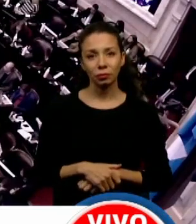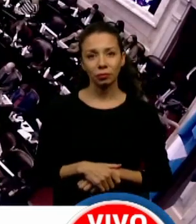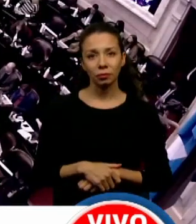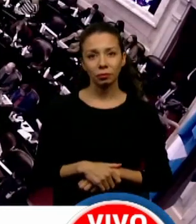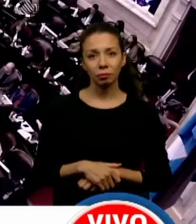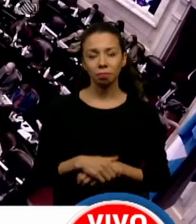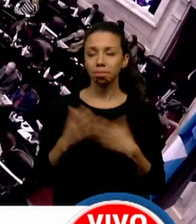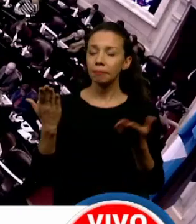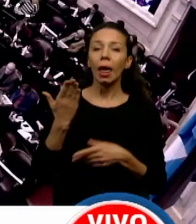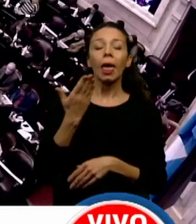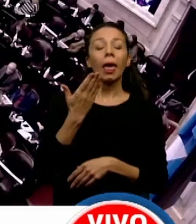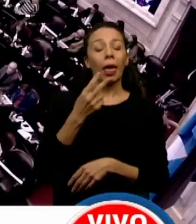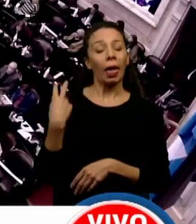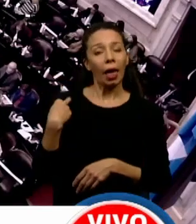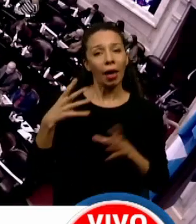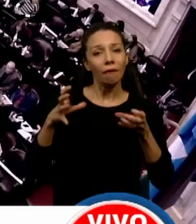Señor jefe de gabinete,